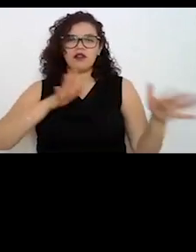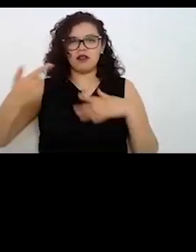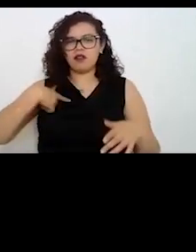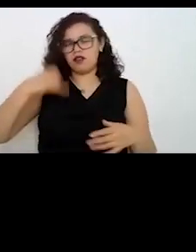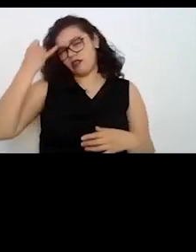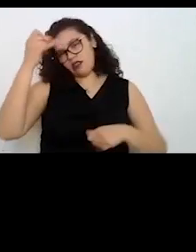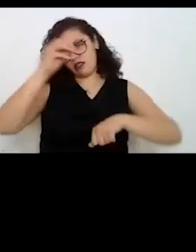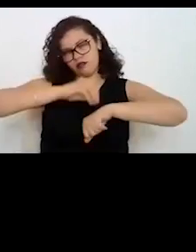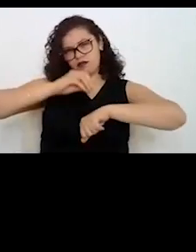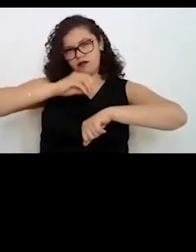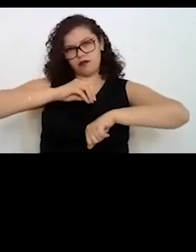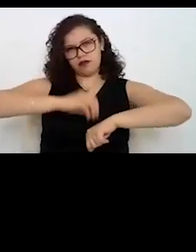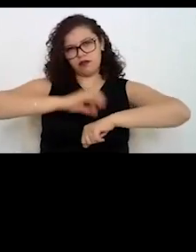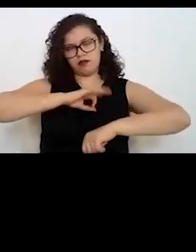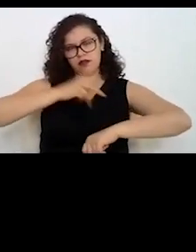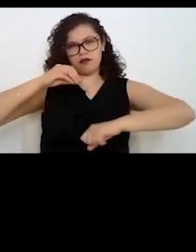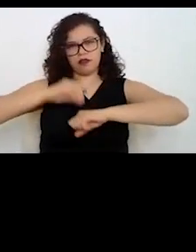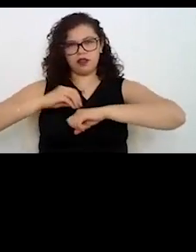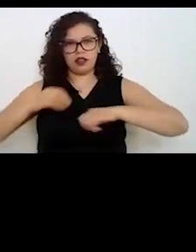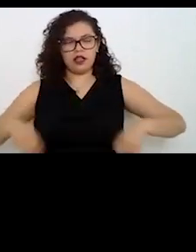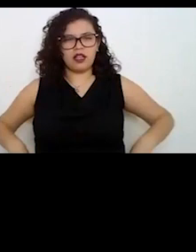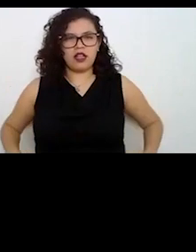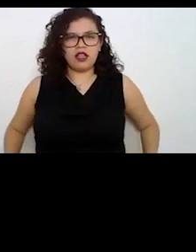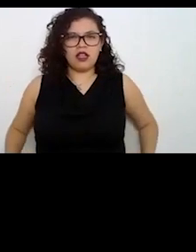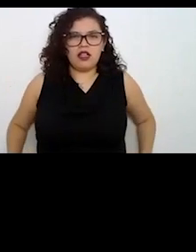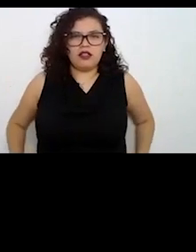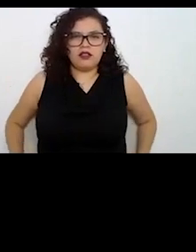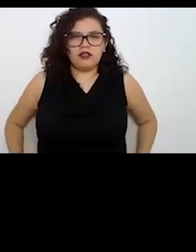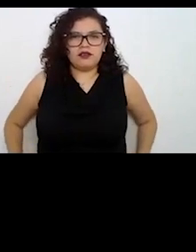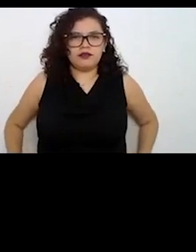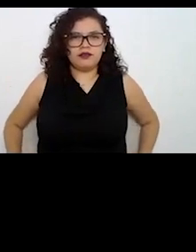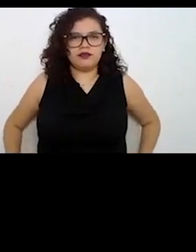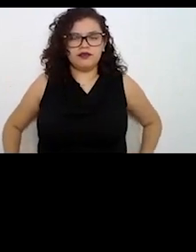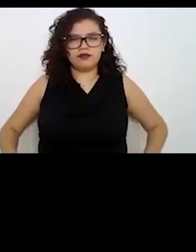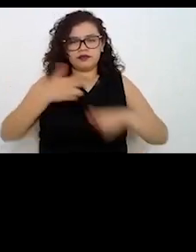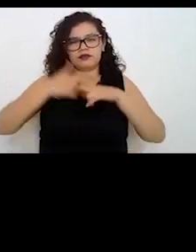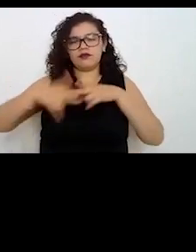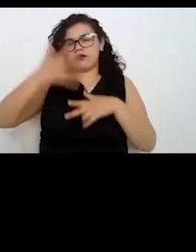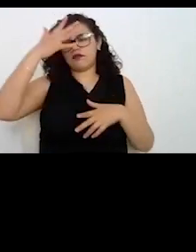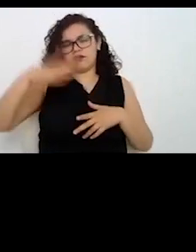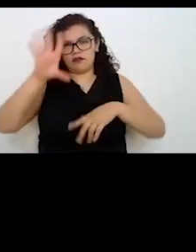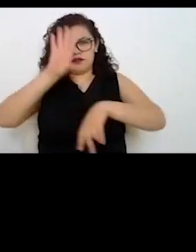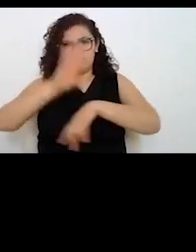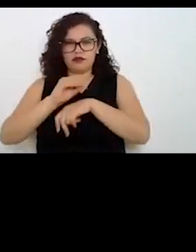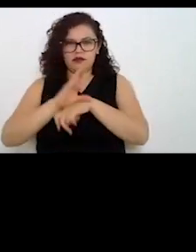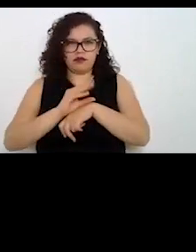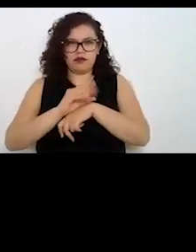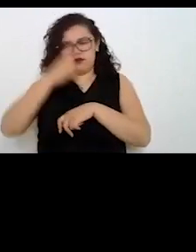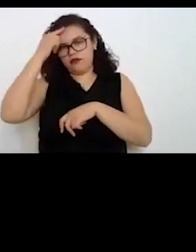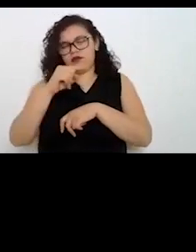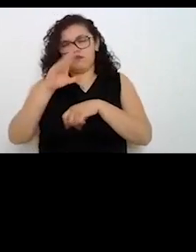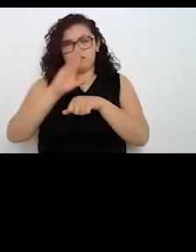ser. Y ustedes pueden establecer que pueden ser hasta 10 permisos, un permiso, 2 permisos o incluso 0 omisos al respecto de la cantidad de